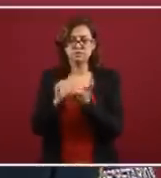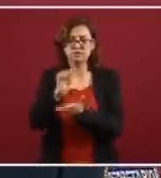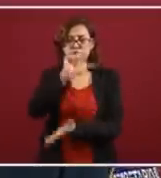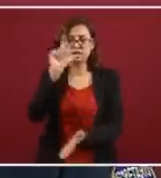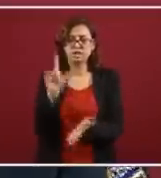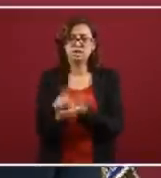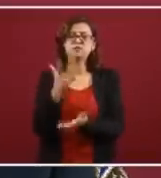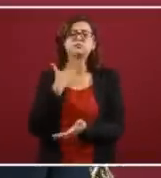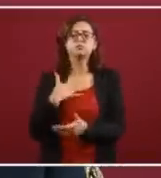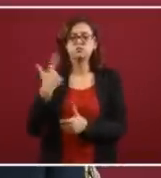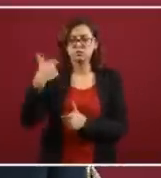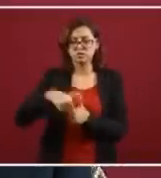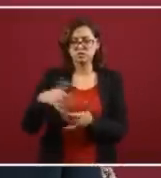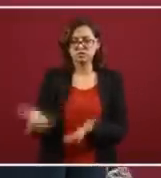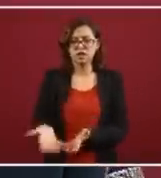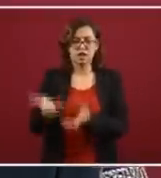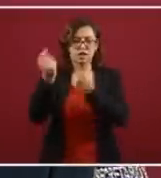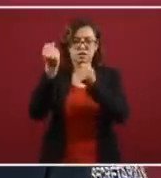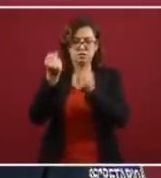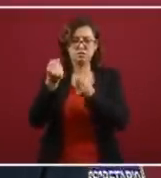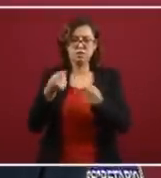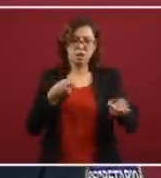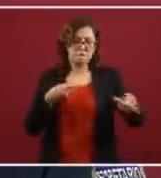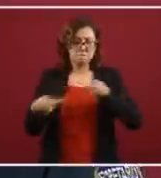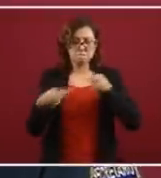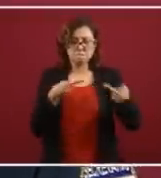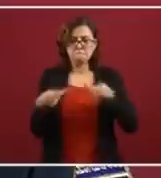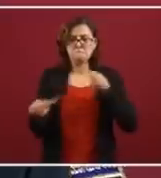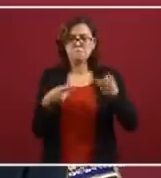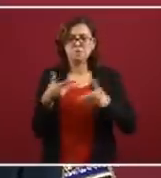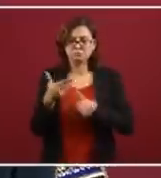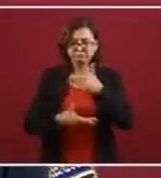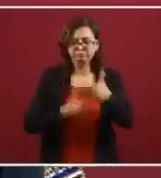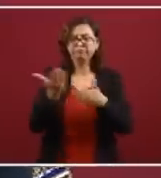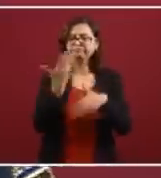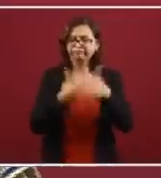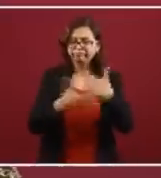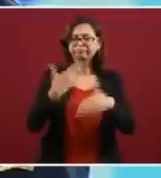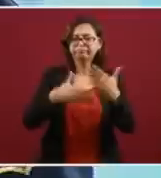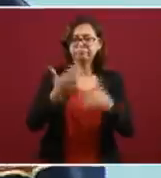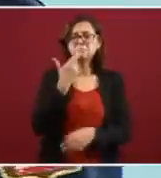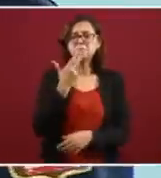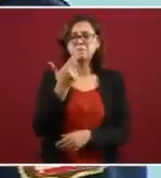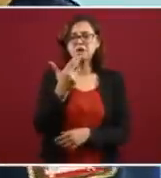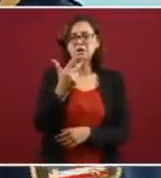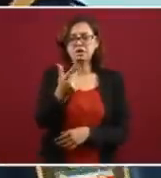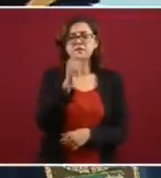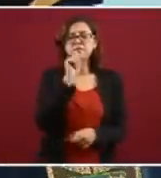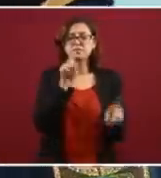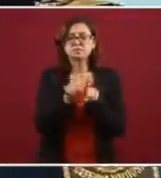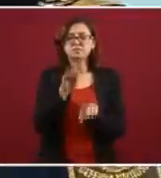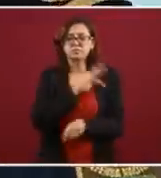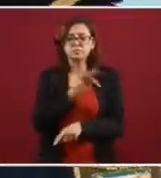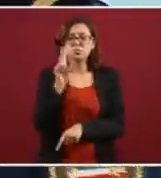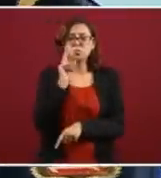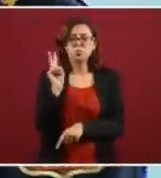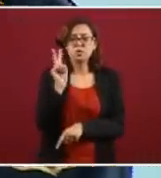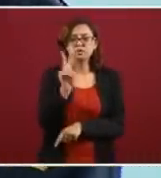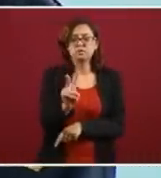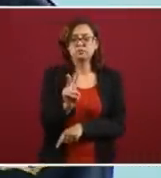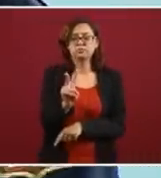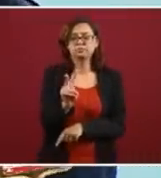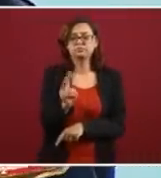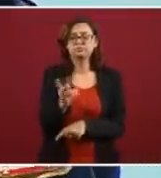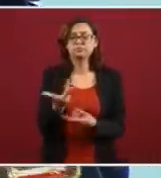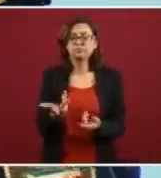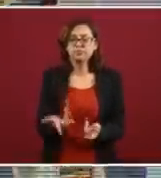de hidrocarburo, un plan que ha dado muy buenos resultados. Y aquí ustedes pueden ver el comportamiento